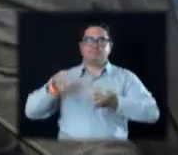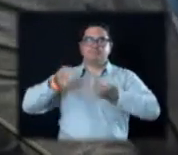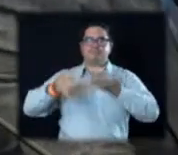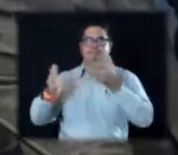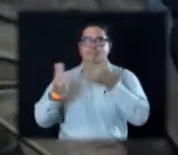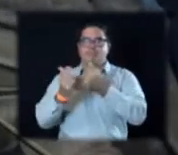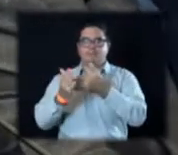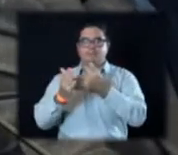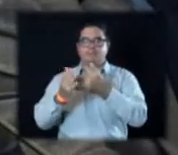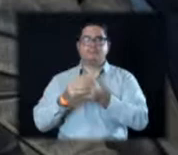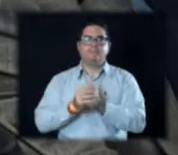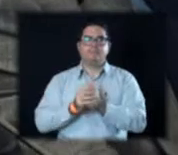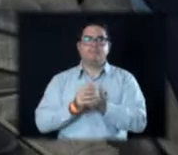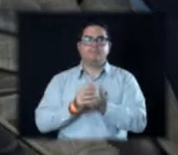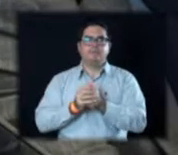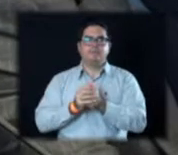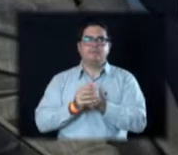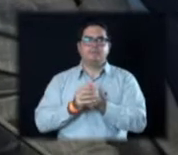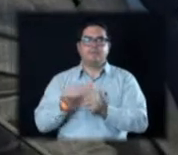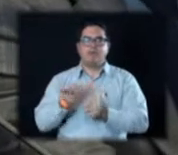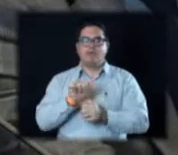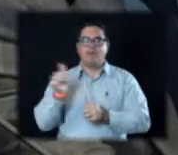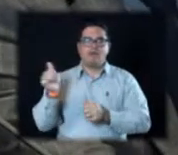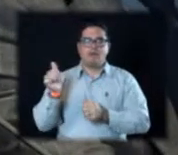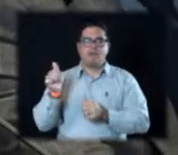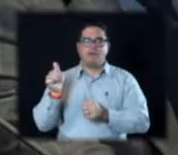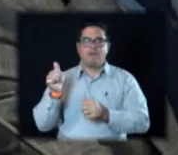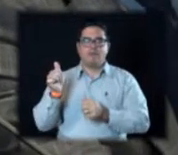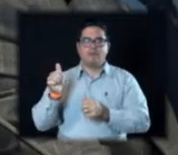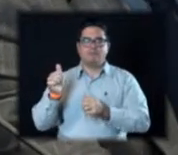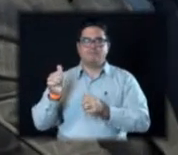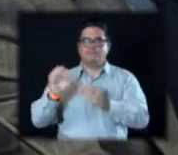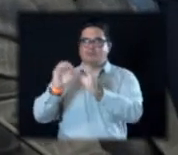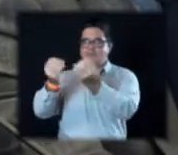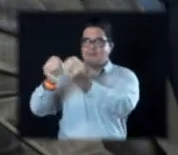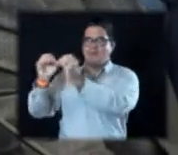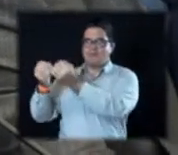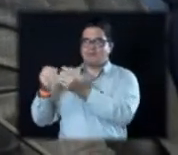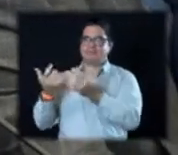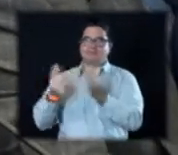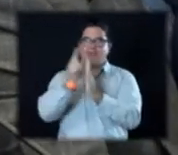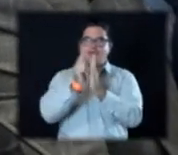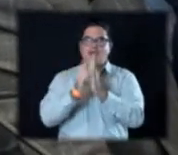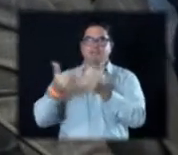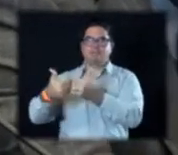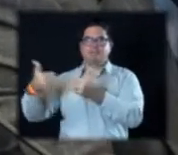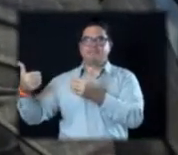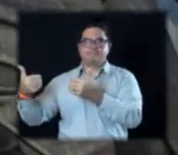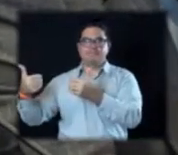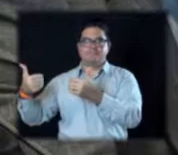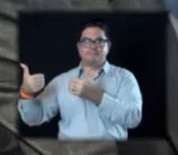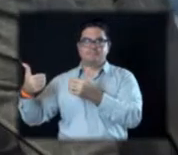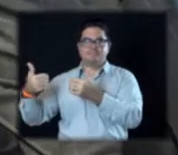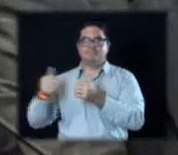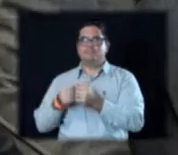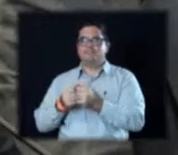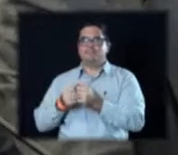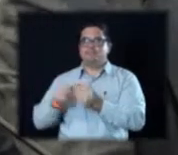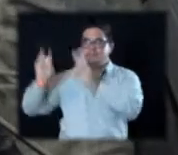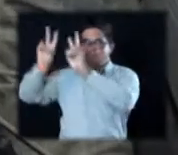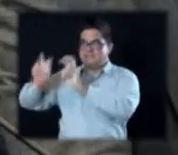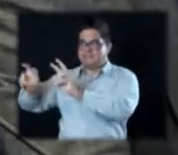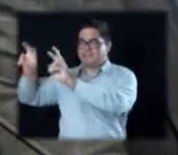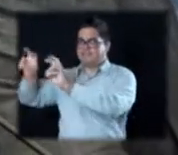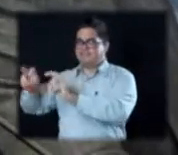Algunos de estos fondos tienen usos restrictos como fondos federales y hay otras entidades que son legalmente